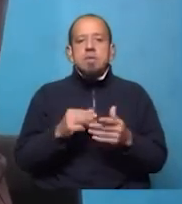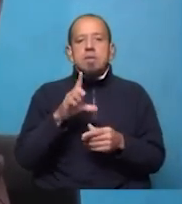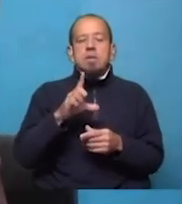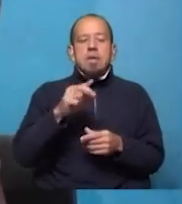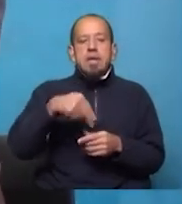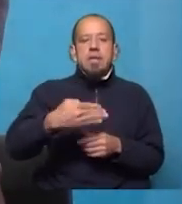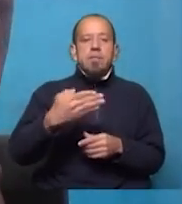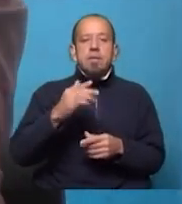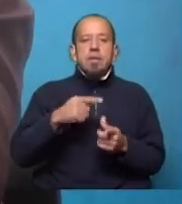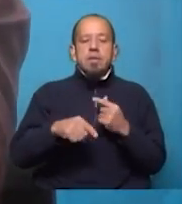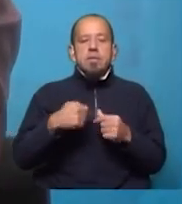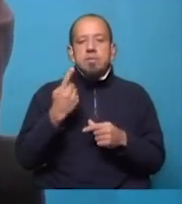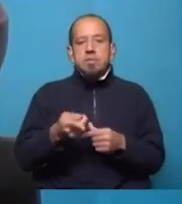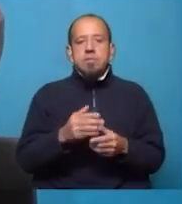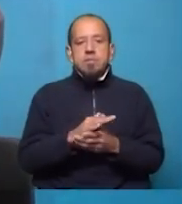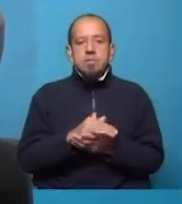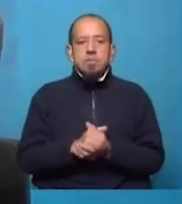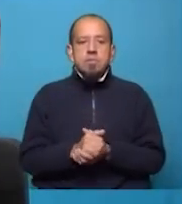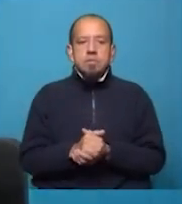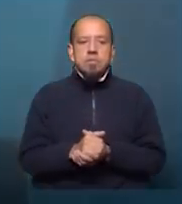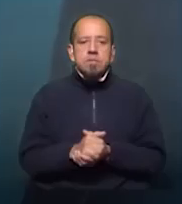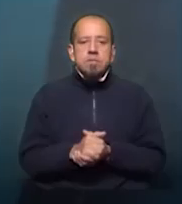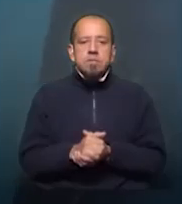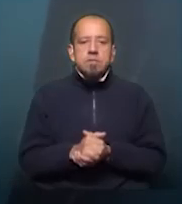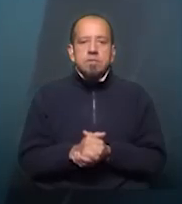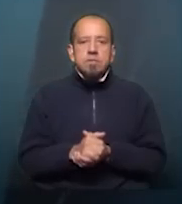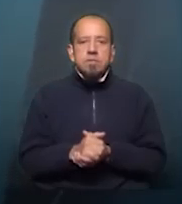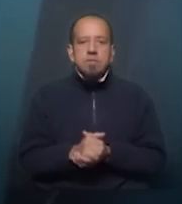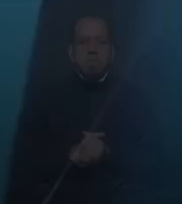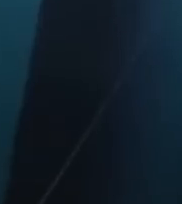volvemos mañana en vivo después de las 20 horas chao que pasen bien